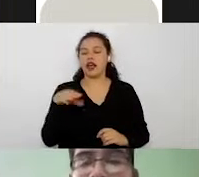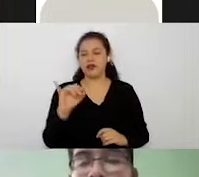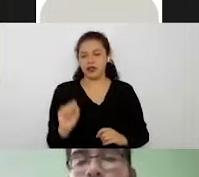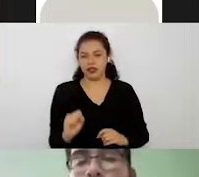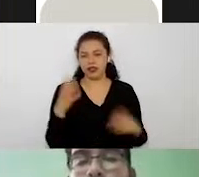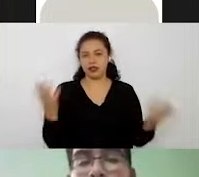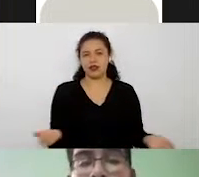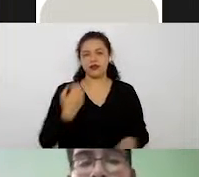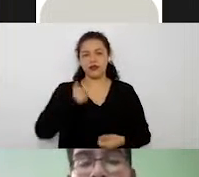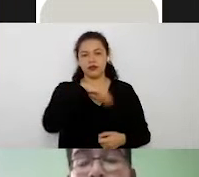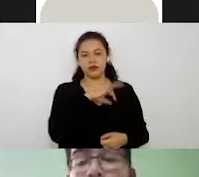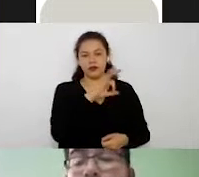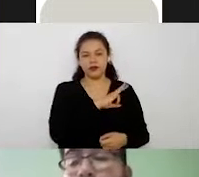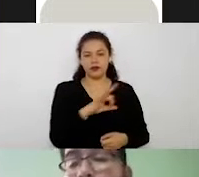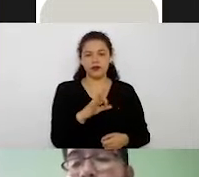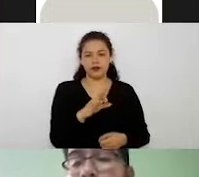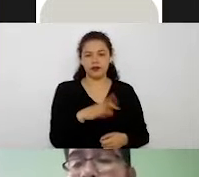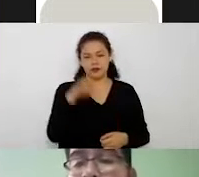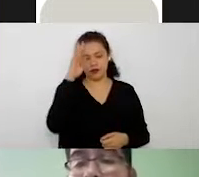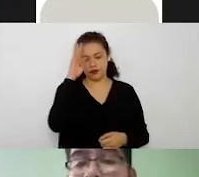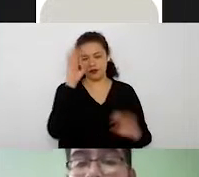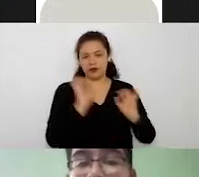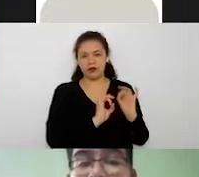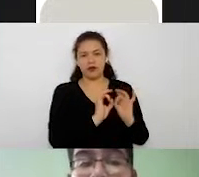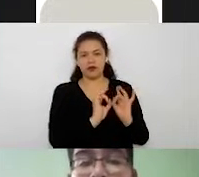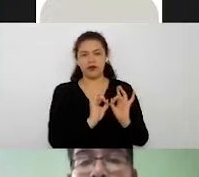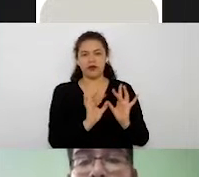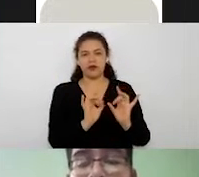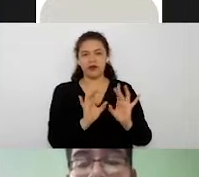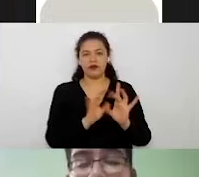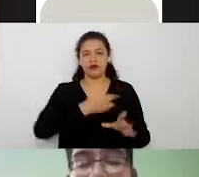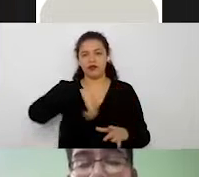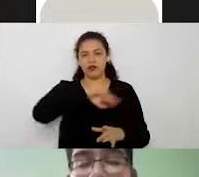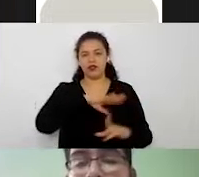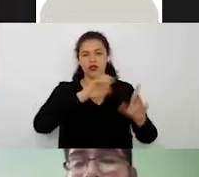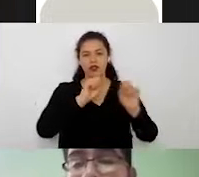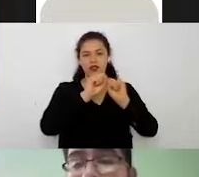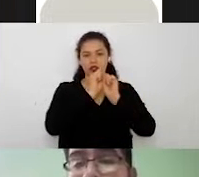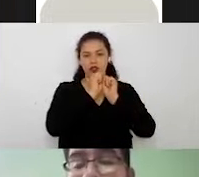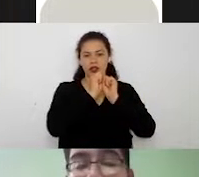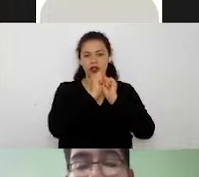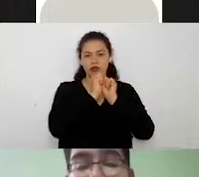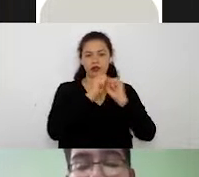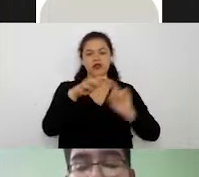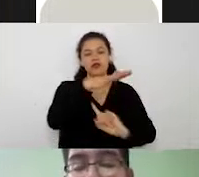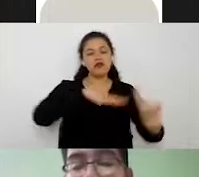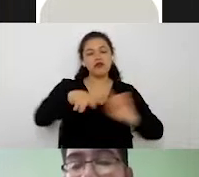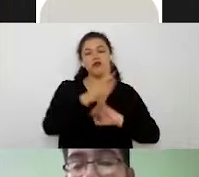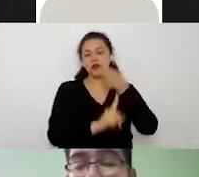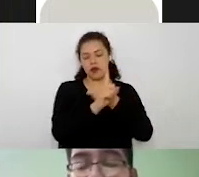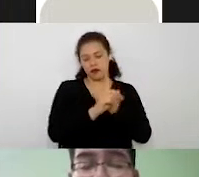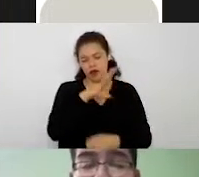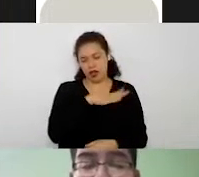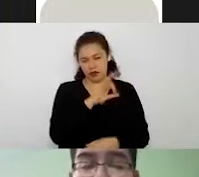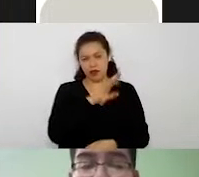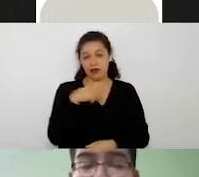tener en cuenta que es un fenómeno que podría afectar nuestro sistema, no es un fenómeno que como tal aquí en la